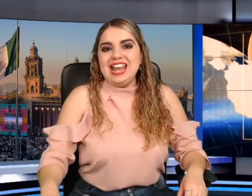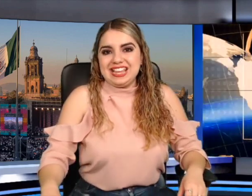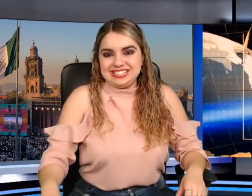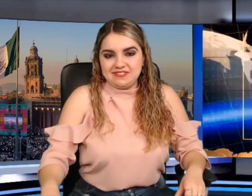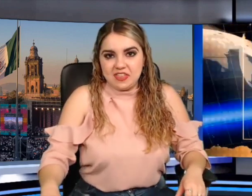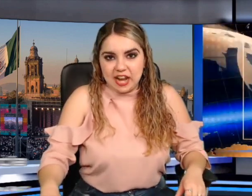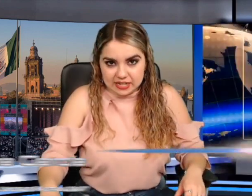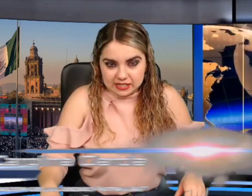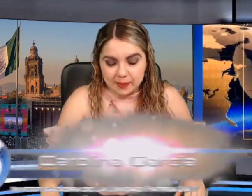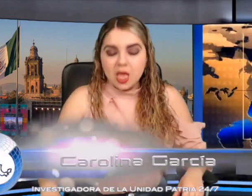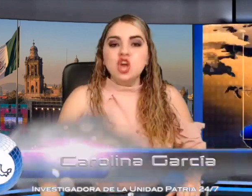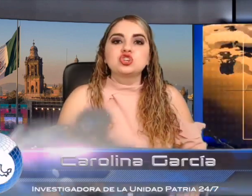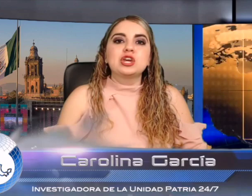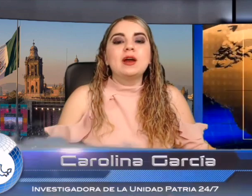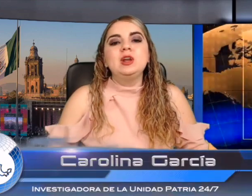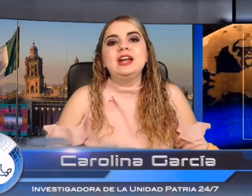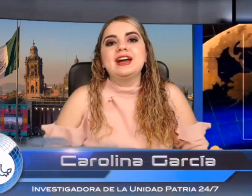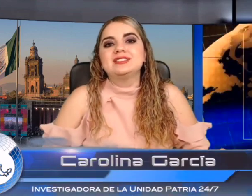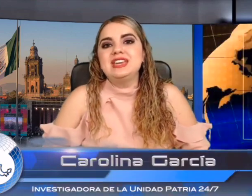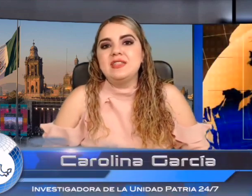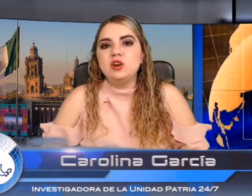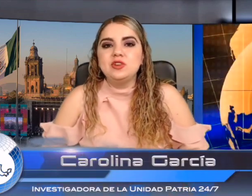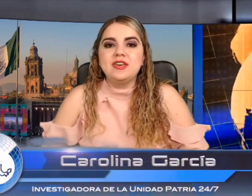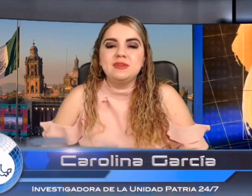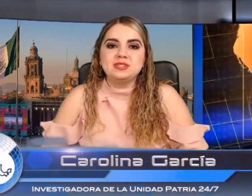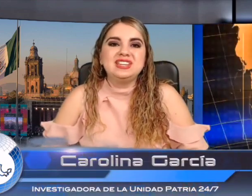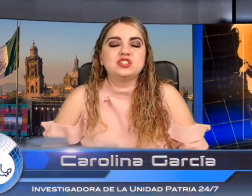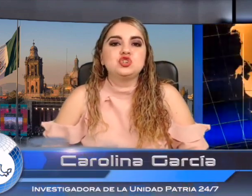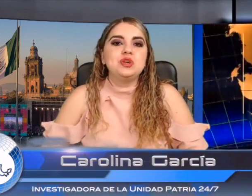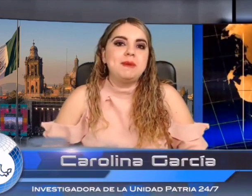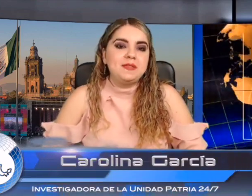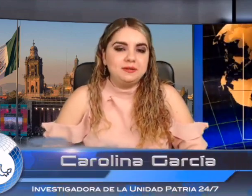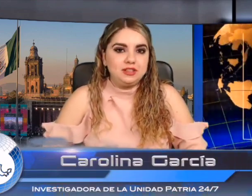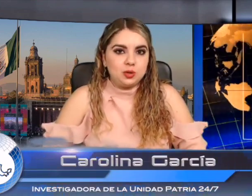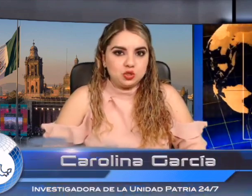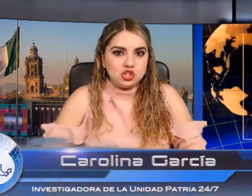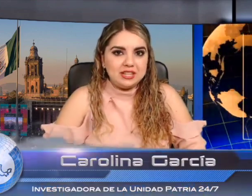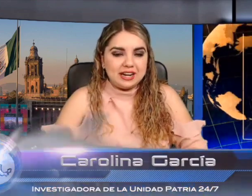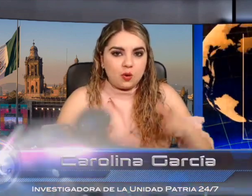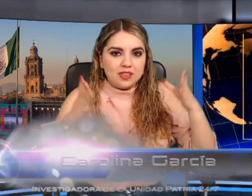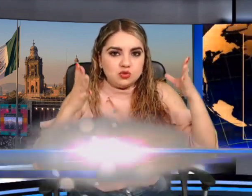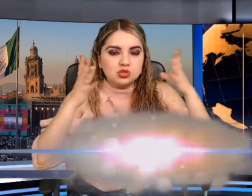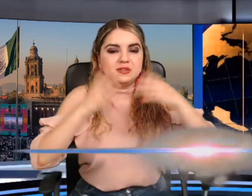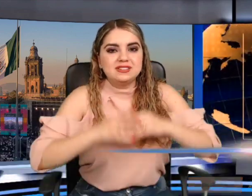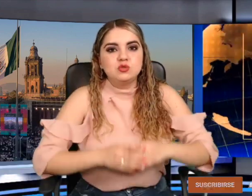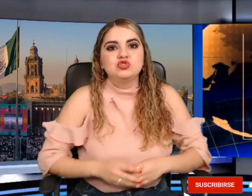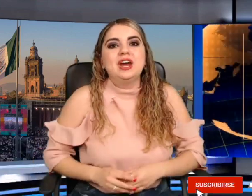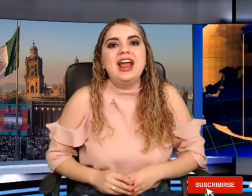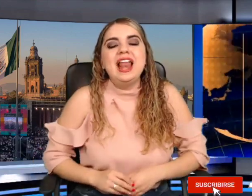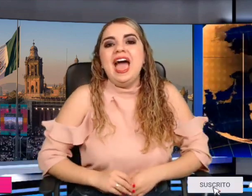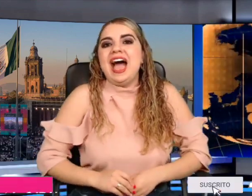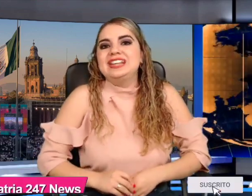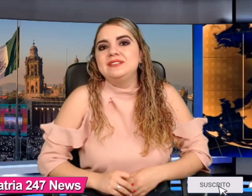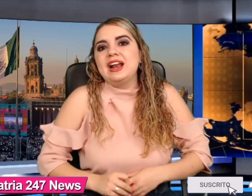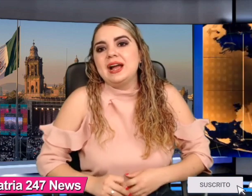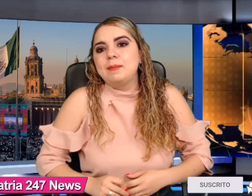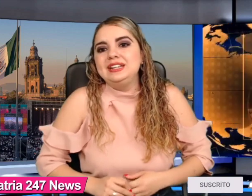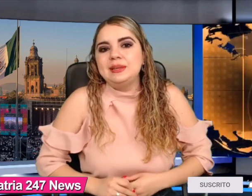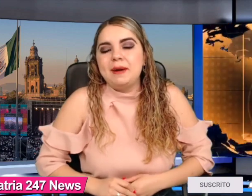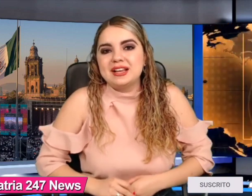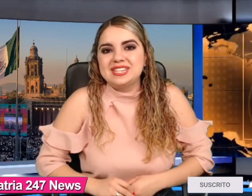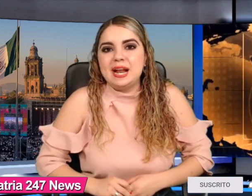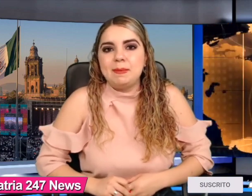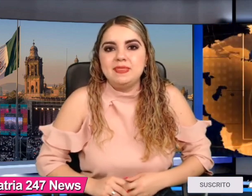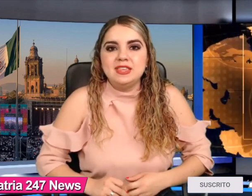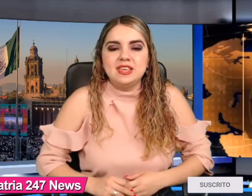de la Alianza Federalista. Yo soy Carolina García de la Unidad de Investigación de Patria 24/7. Recuerden suscribirse a nuestro canal, activar la